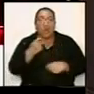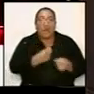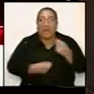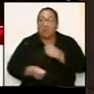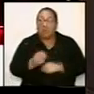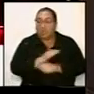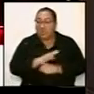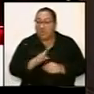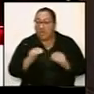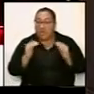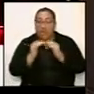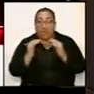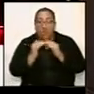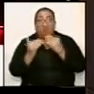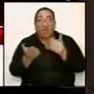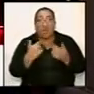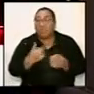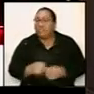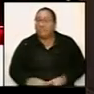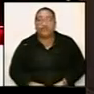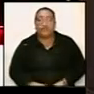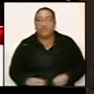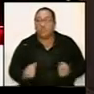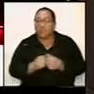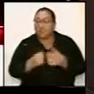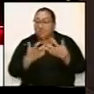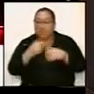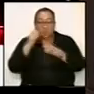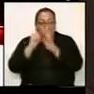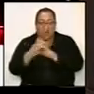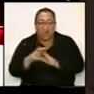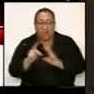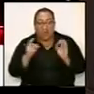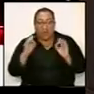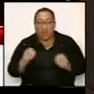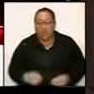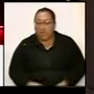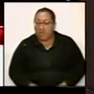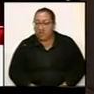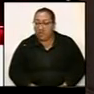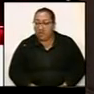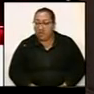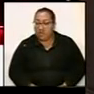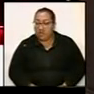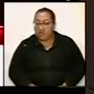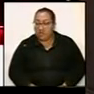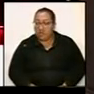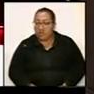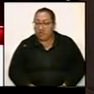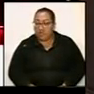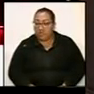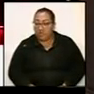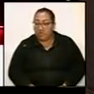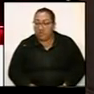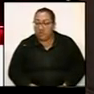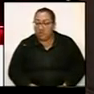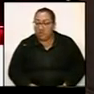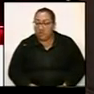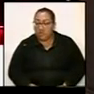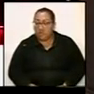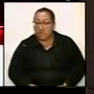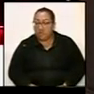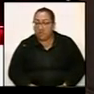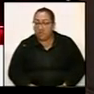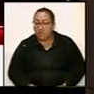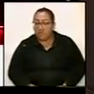negociar de igual a igual con las empresas mineras o energéticas porque no tienen la propiedad.